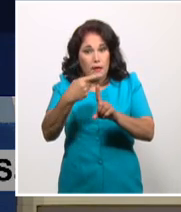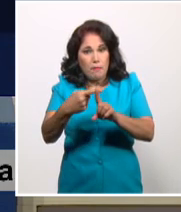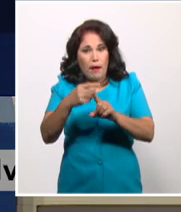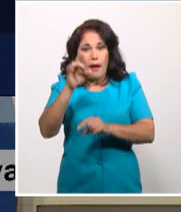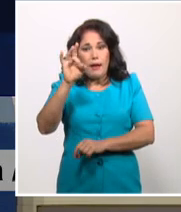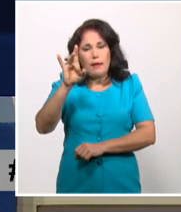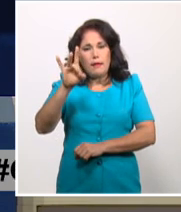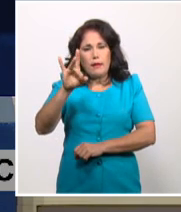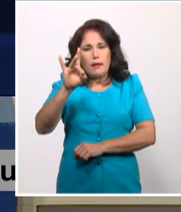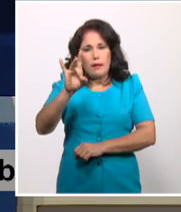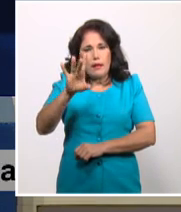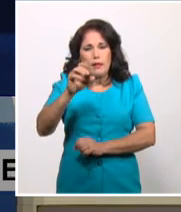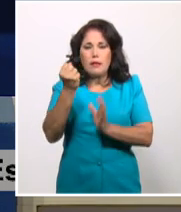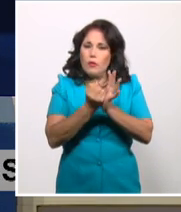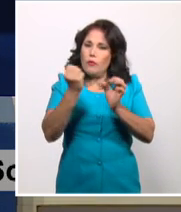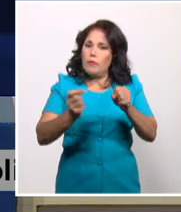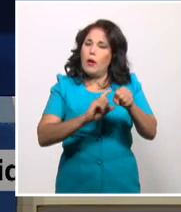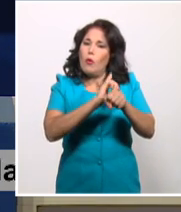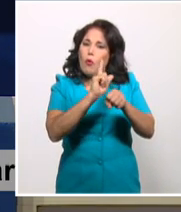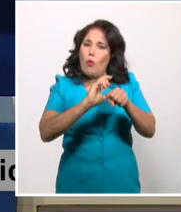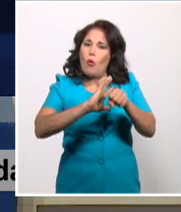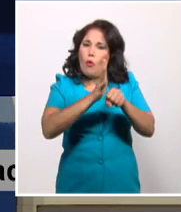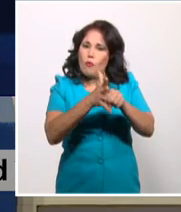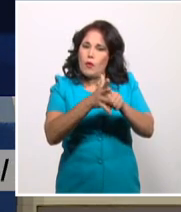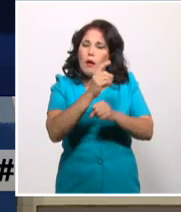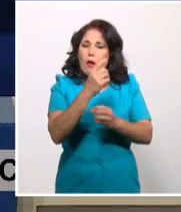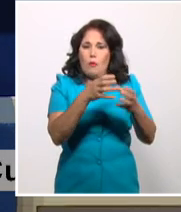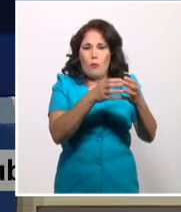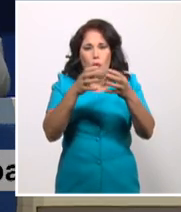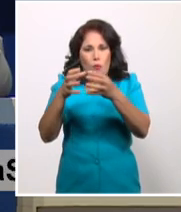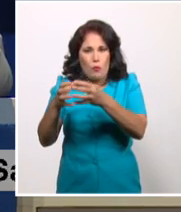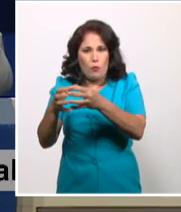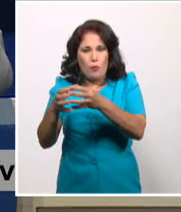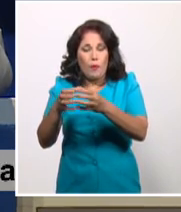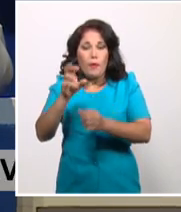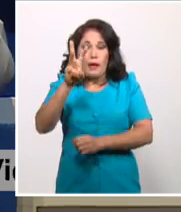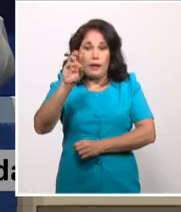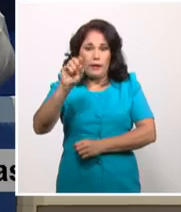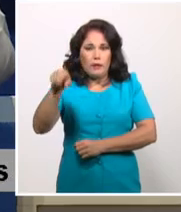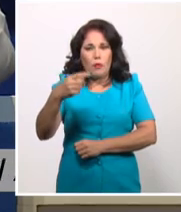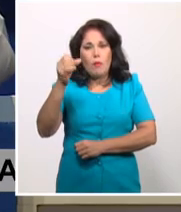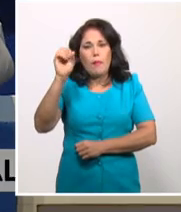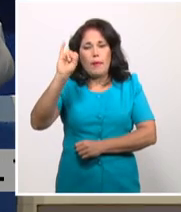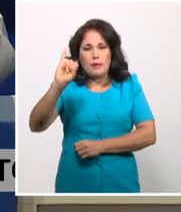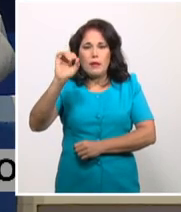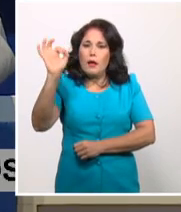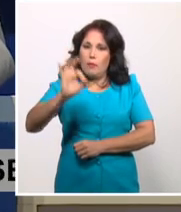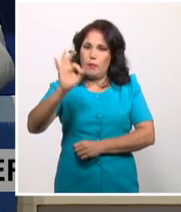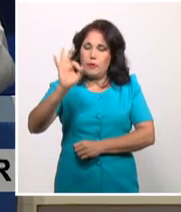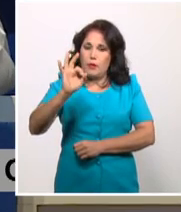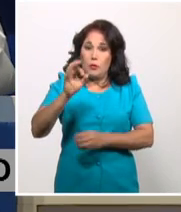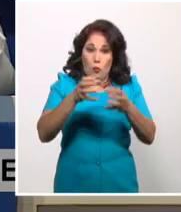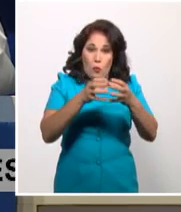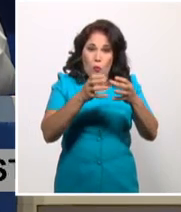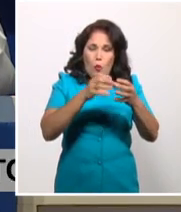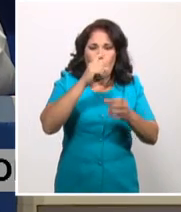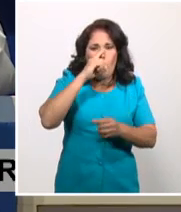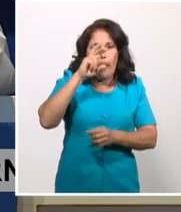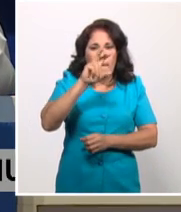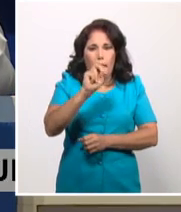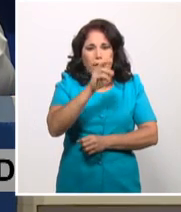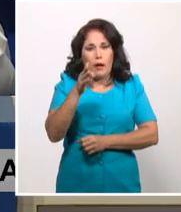15 confirmados de cada uno de estos grupos, para un 30,6%. Le sigue el grupo de 20 a 40